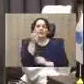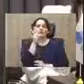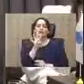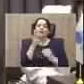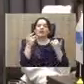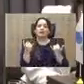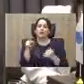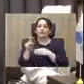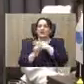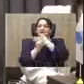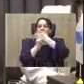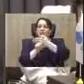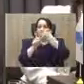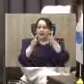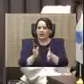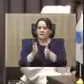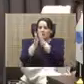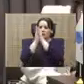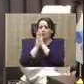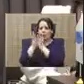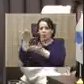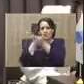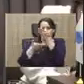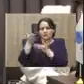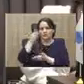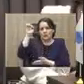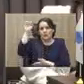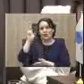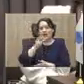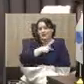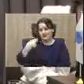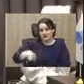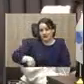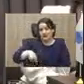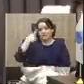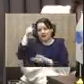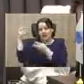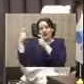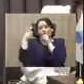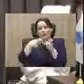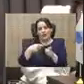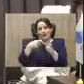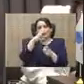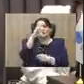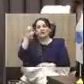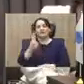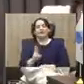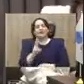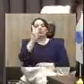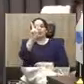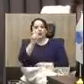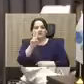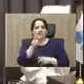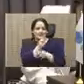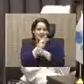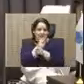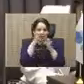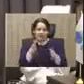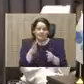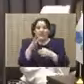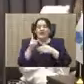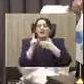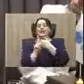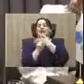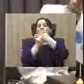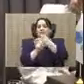que le donara a Costa Rica dos escáneres. En septiembre del 2017, el canciller González, con su homólogo de China,